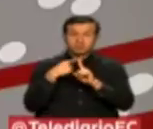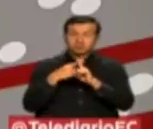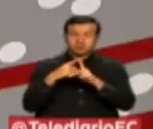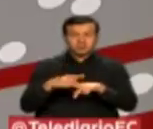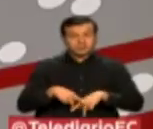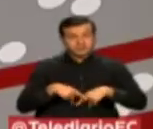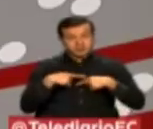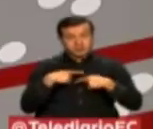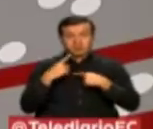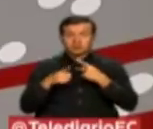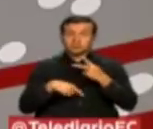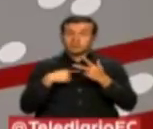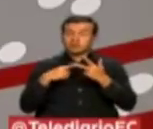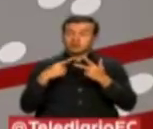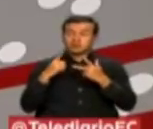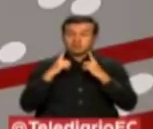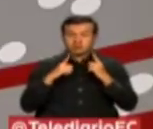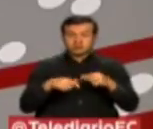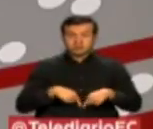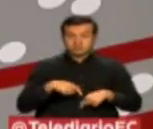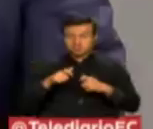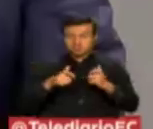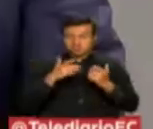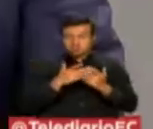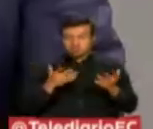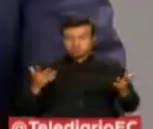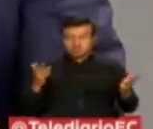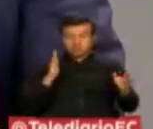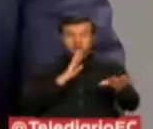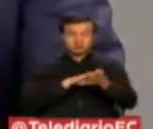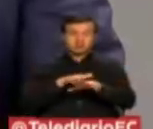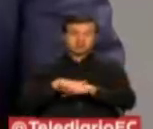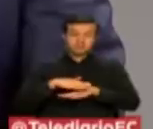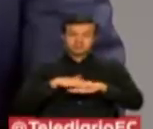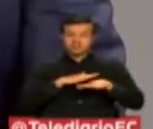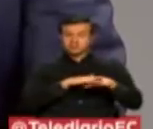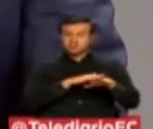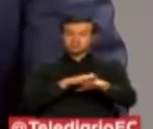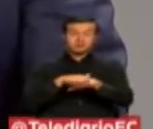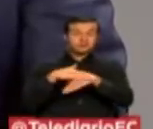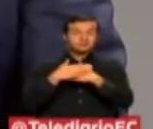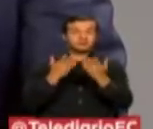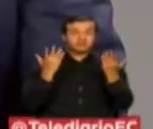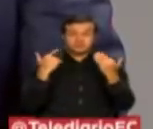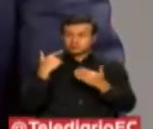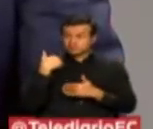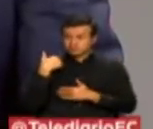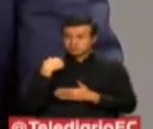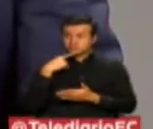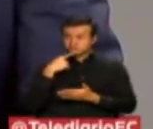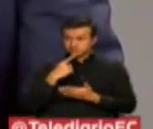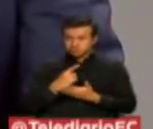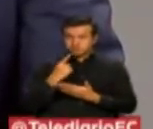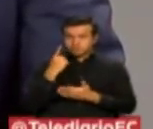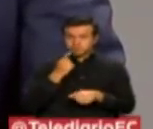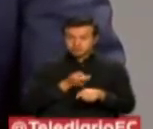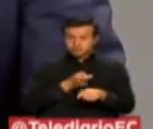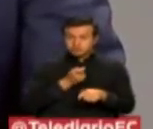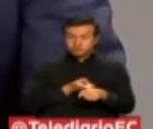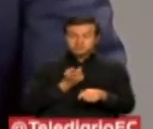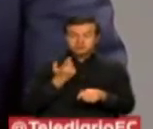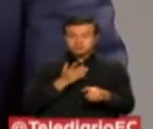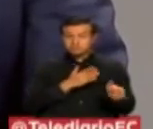vida y también para la salud de las personas. Ahora, más allá del llamado que usted hace, ¿ya hay políticas concretas a